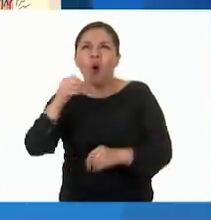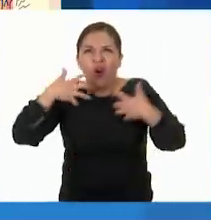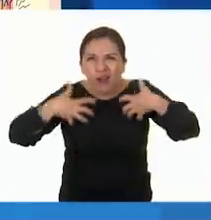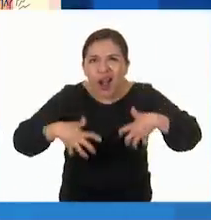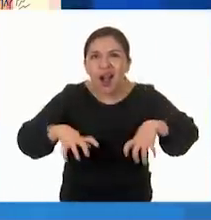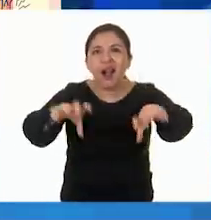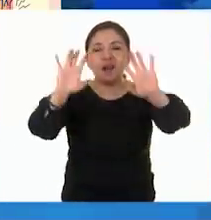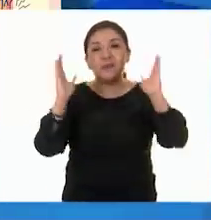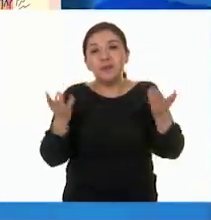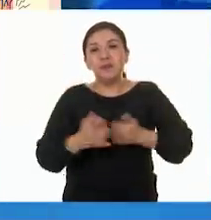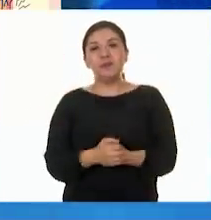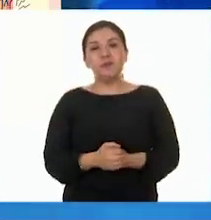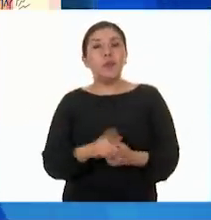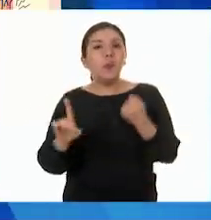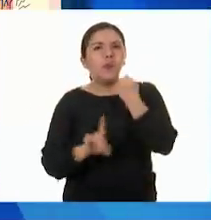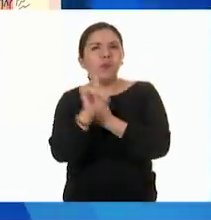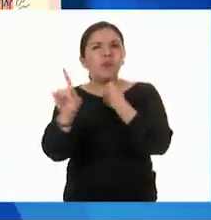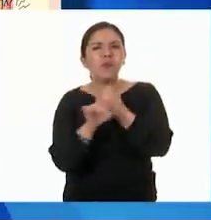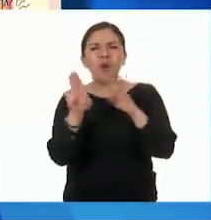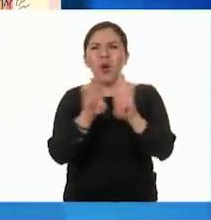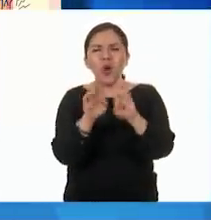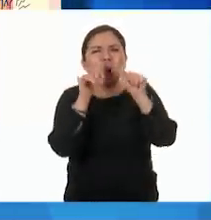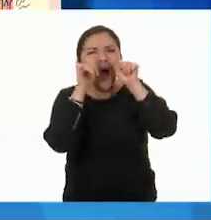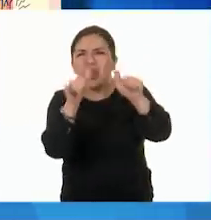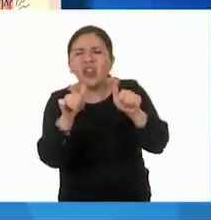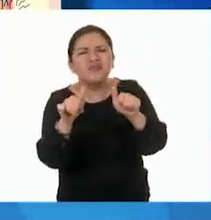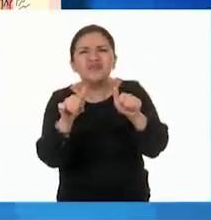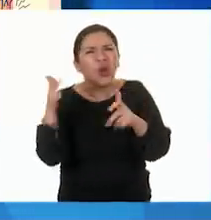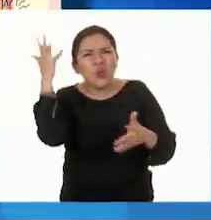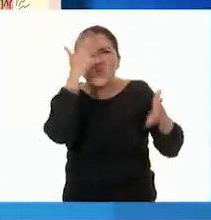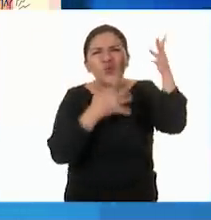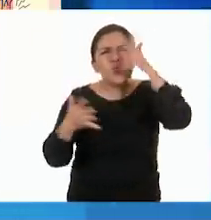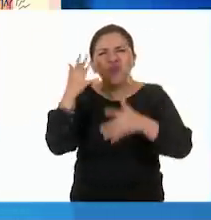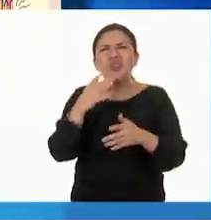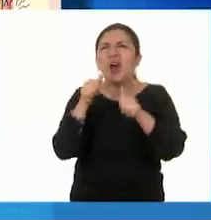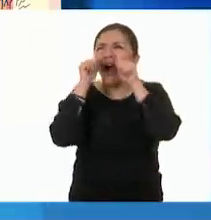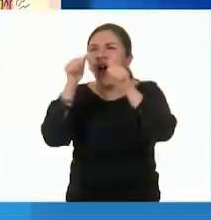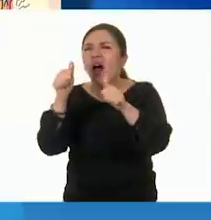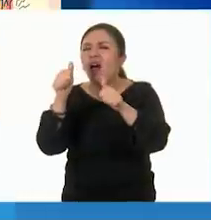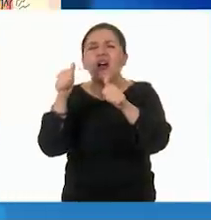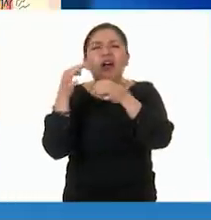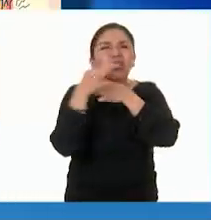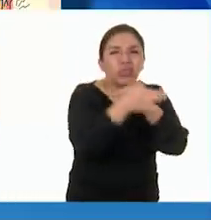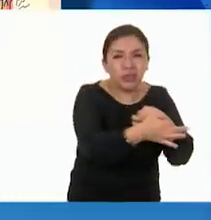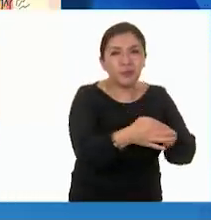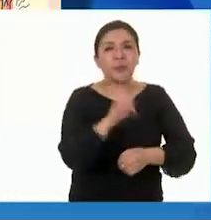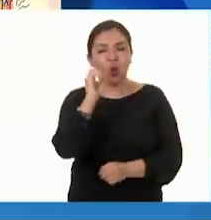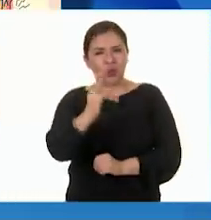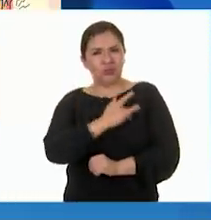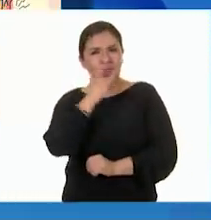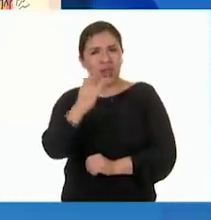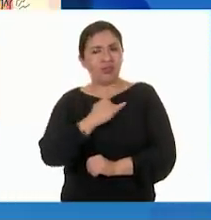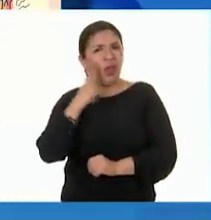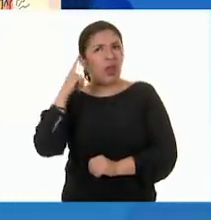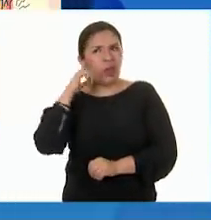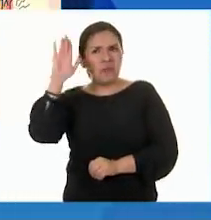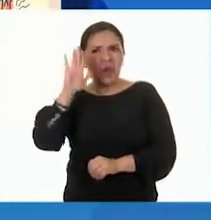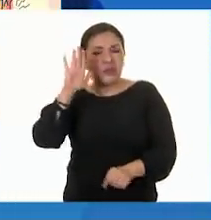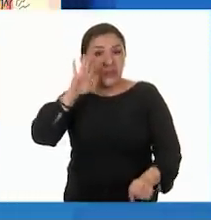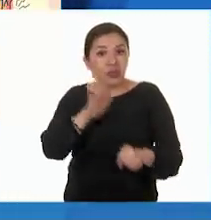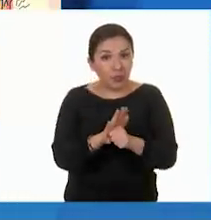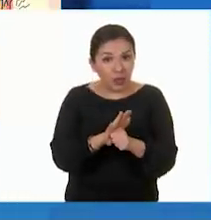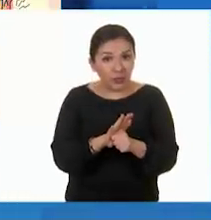rugidos. Problemas para prestar atención o para seguir el ritmo de la clase. Sensación de tener los oídos